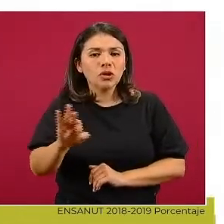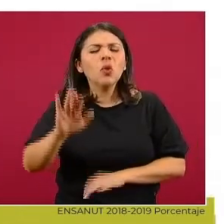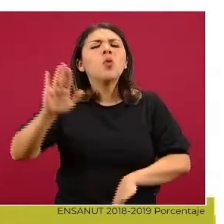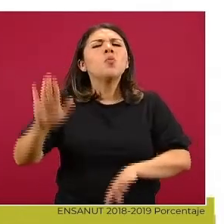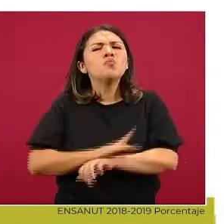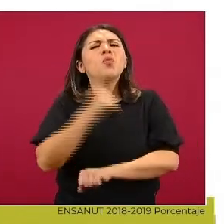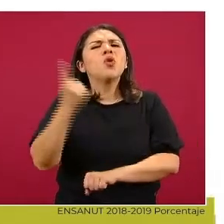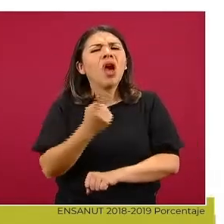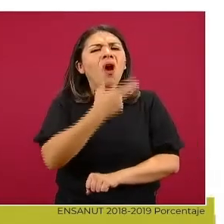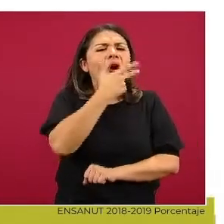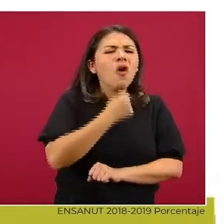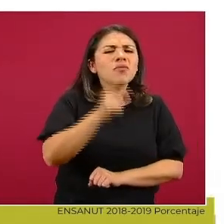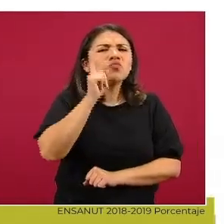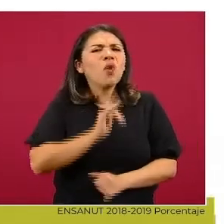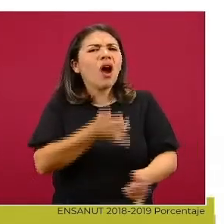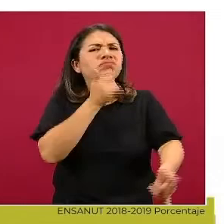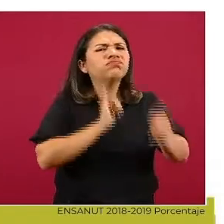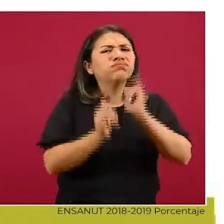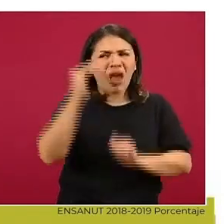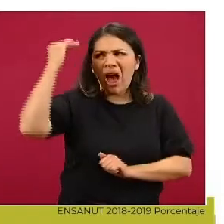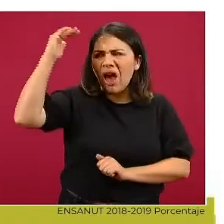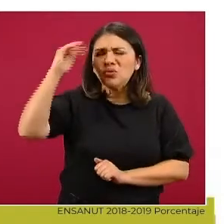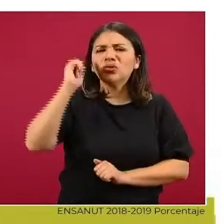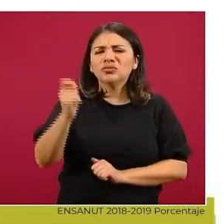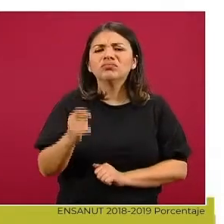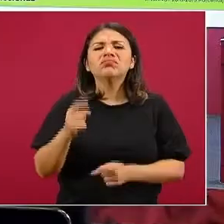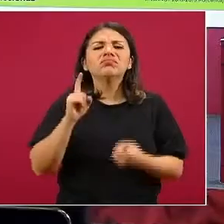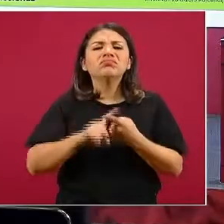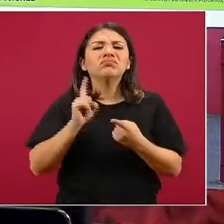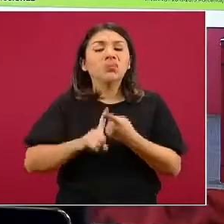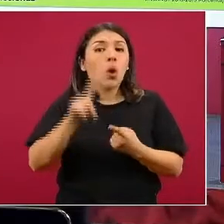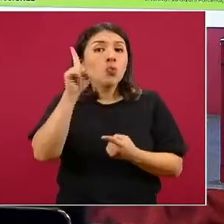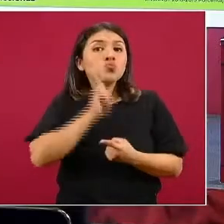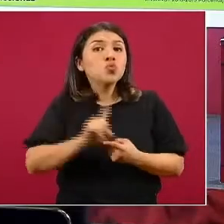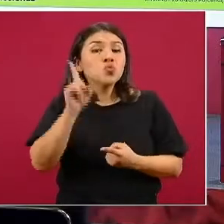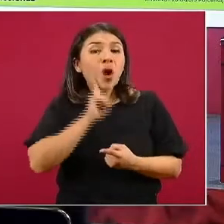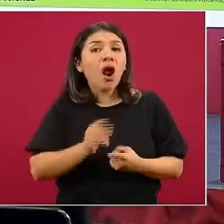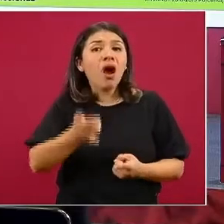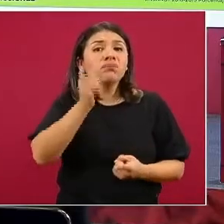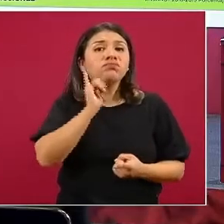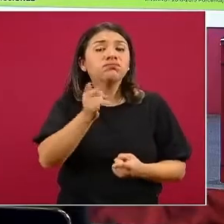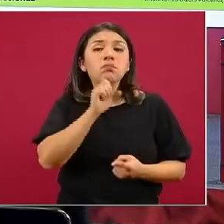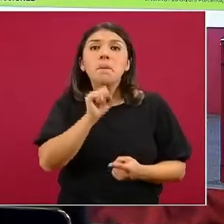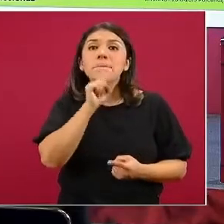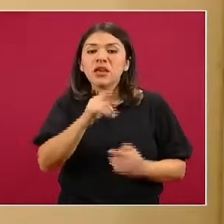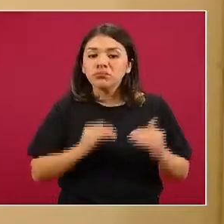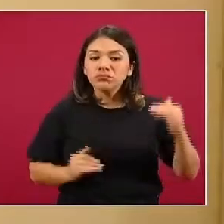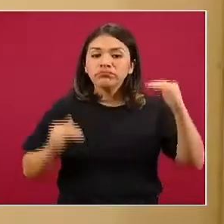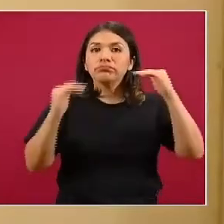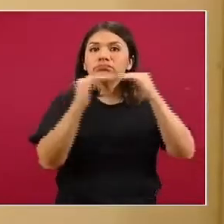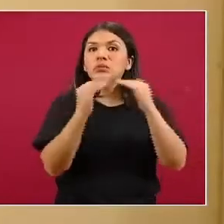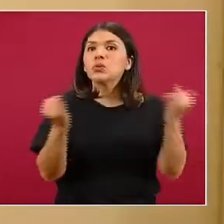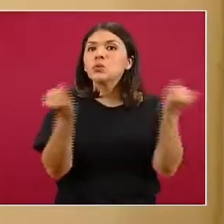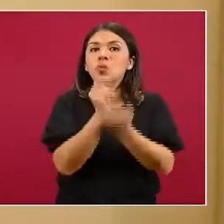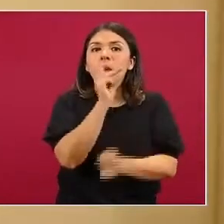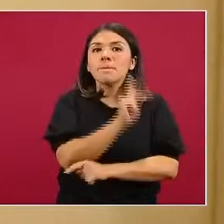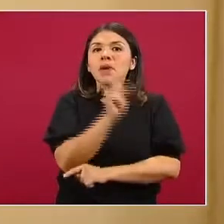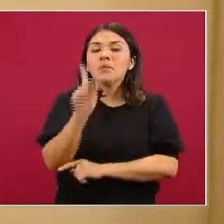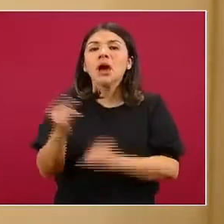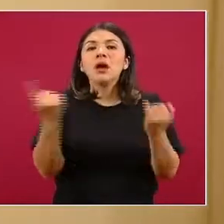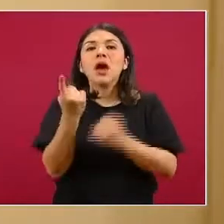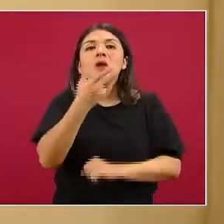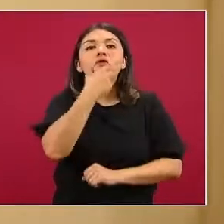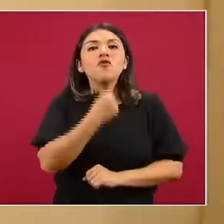de consumo hombre-mujer en adultos es de 1, es decir, las mujeres consumen la misma cantidad de alcohol que